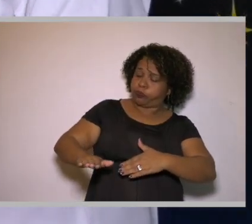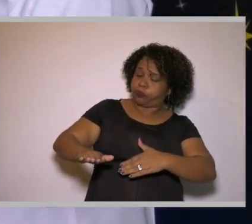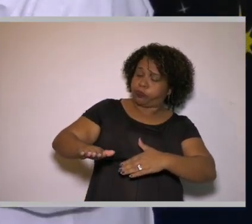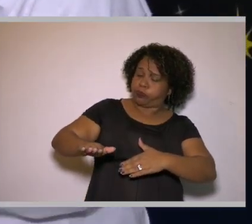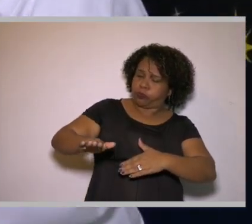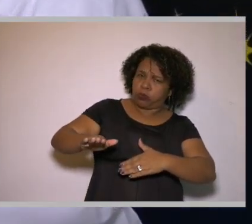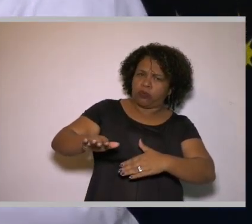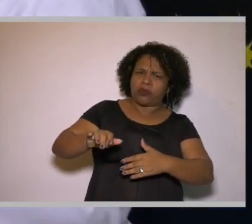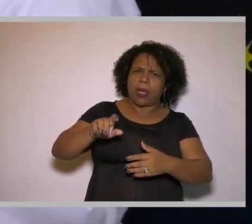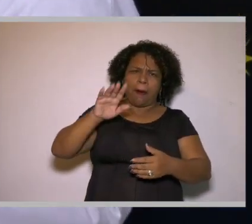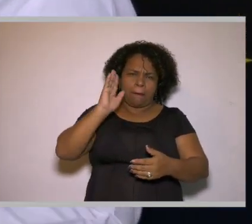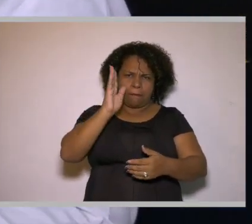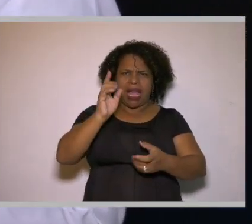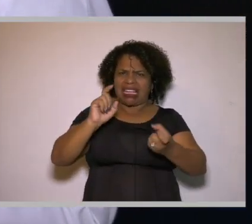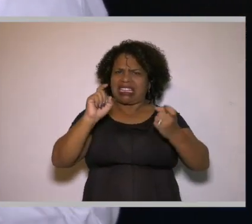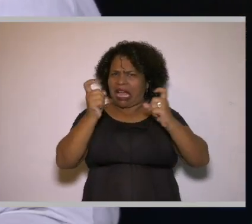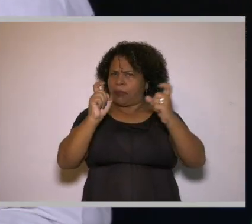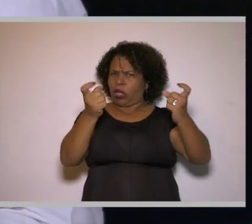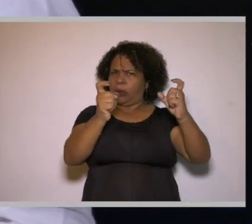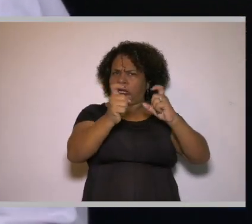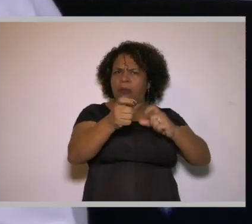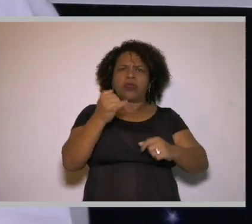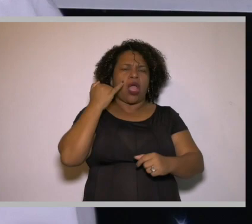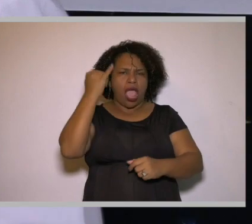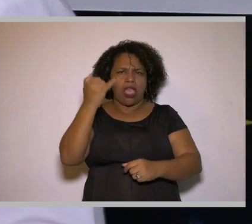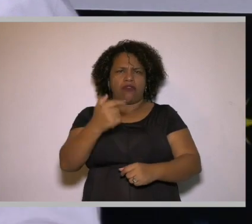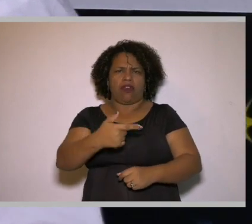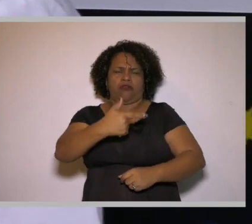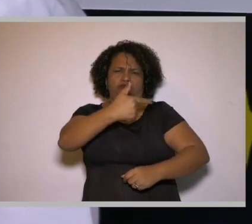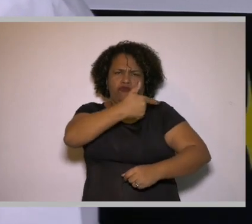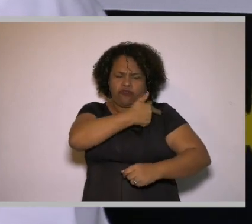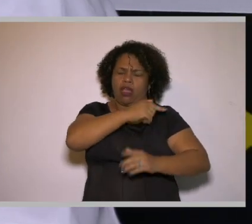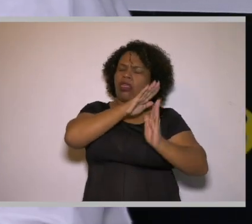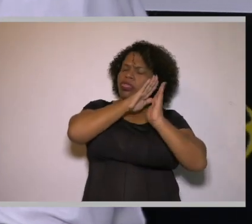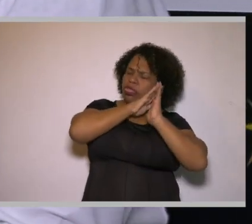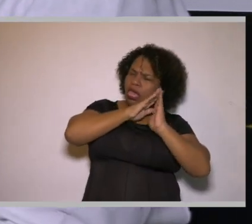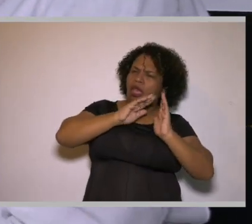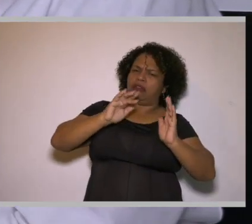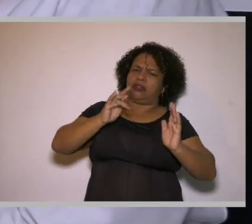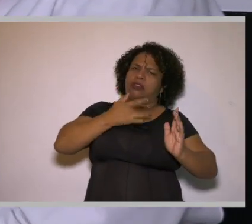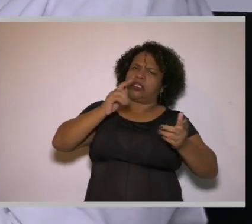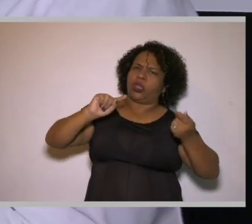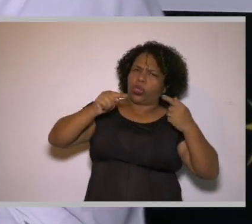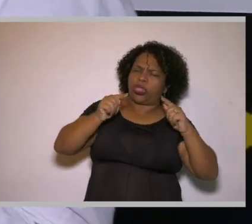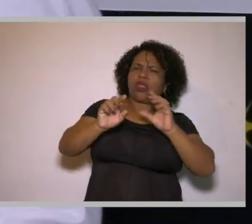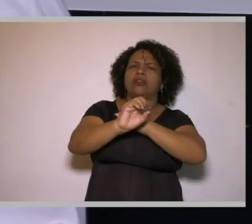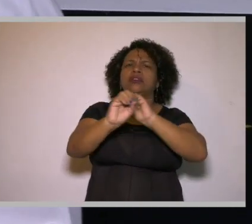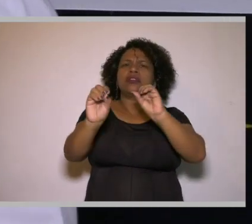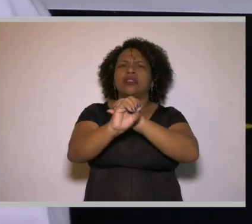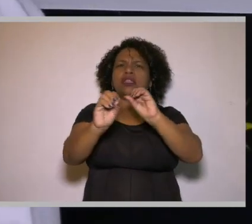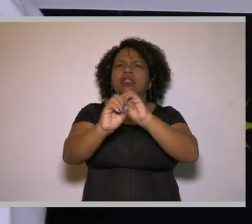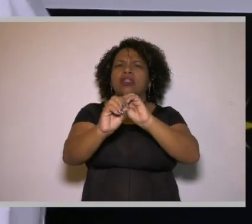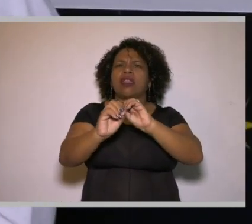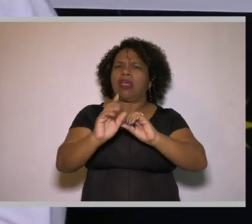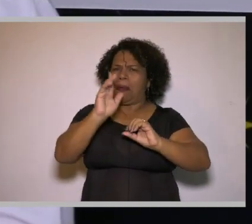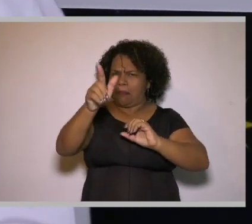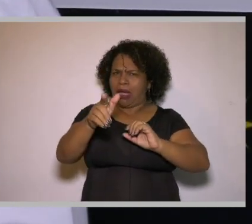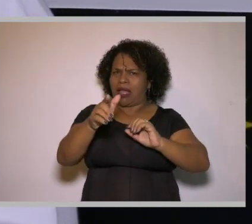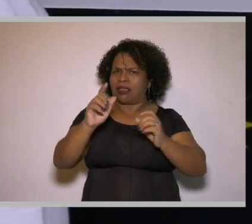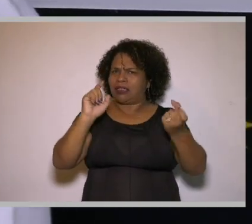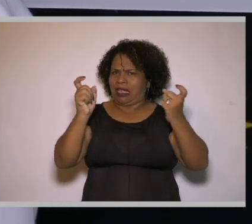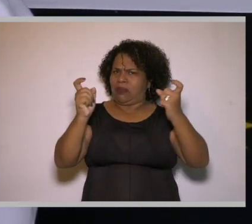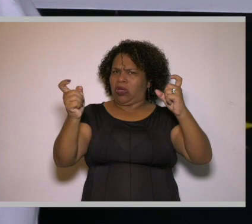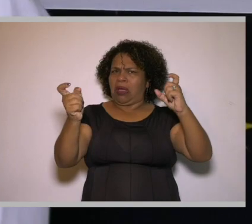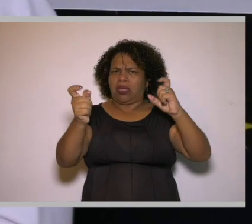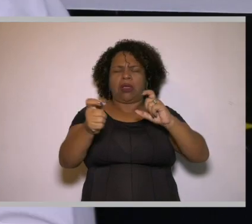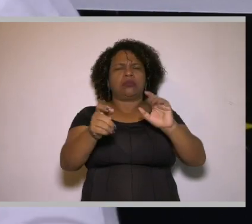su comportamiento en la escuela y en la casa a cuando se le ha dado anestesia por más de 2 horas. Entonces, es muy